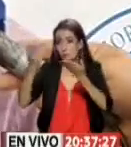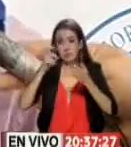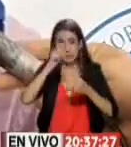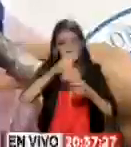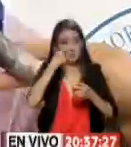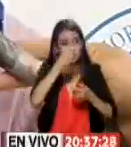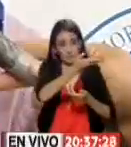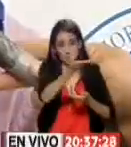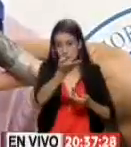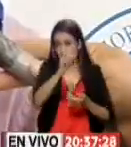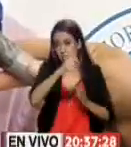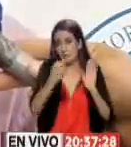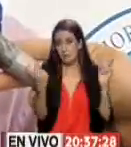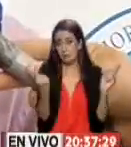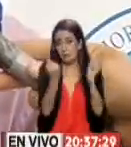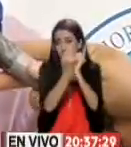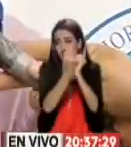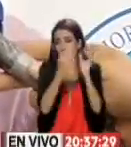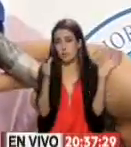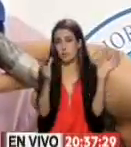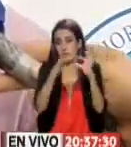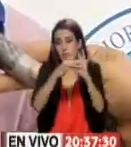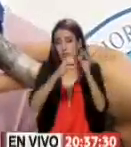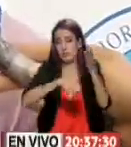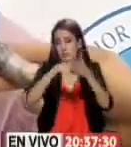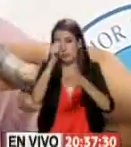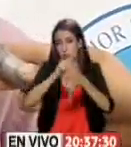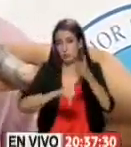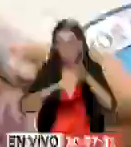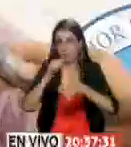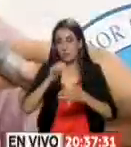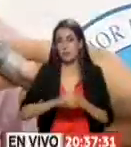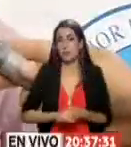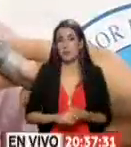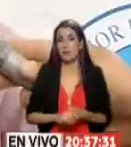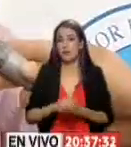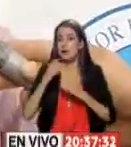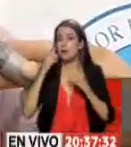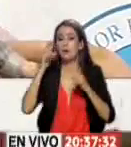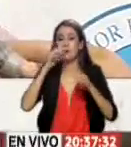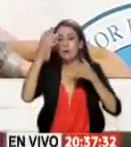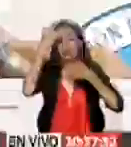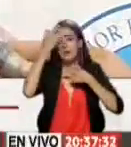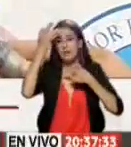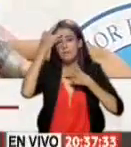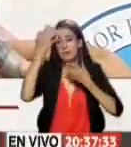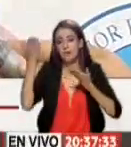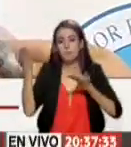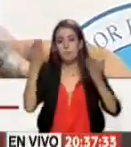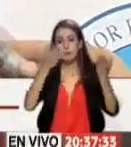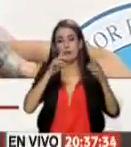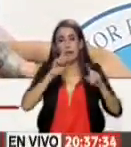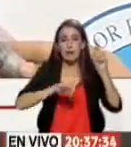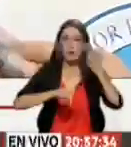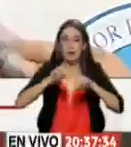sepan que aquí los pueden encontrar. Servicios investigativos para luchar, en el caso del CIBE, contra enfermedades presentes